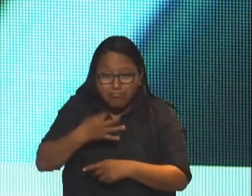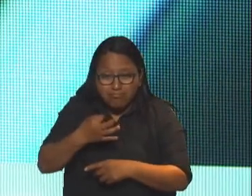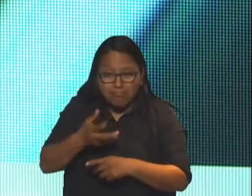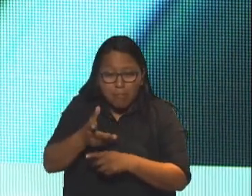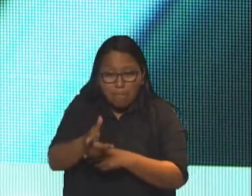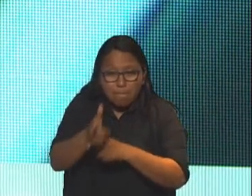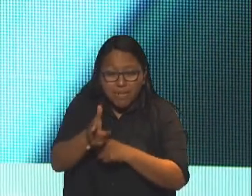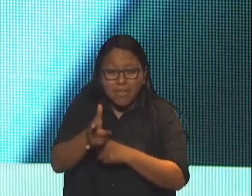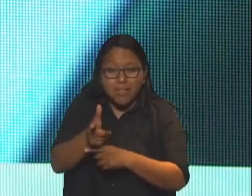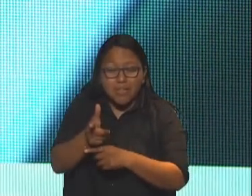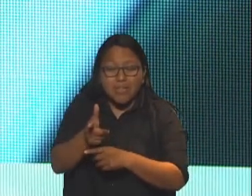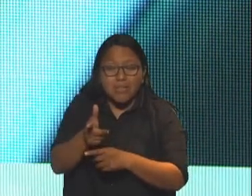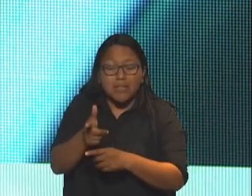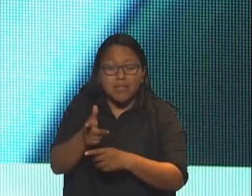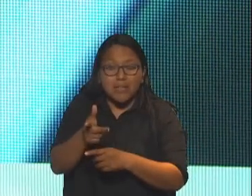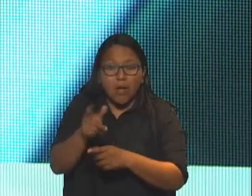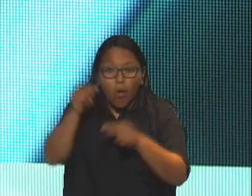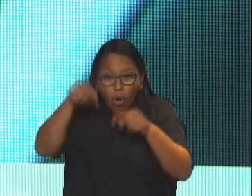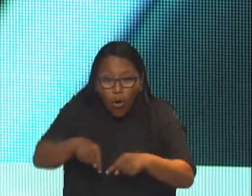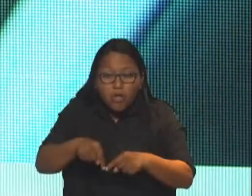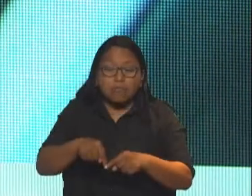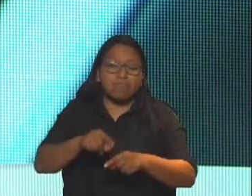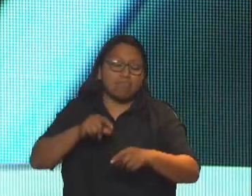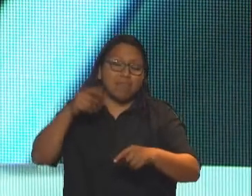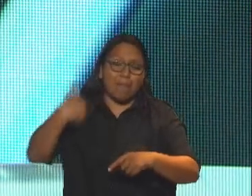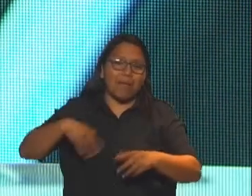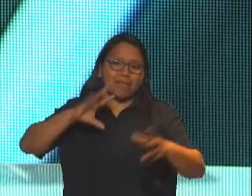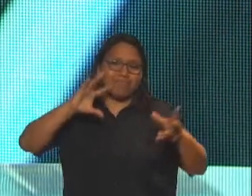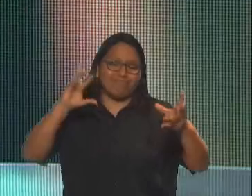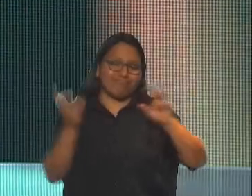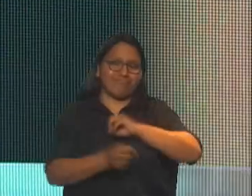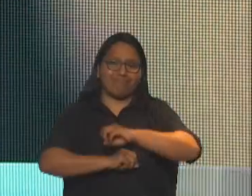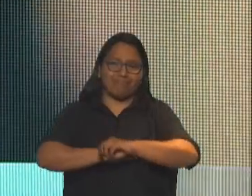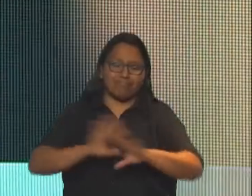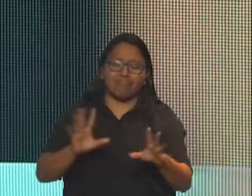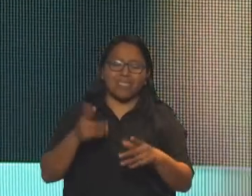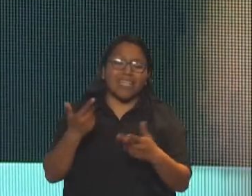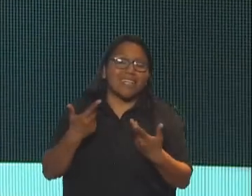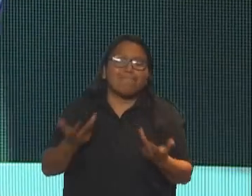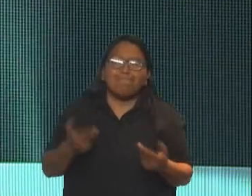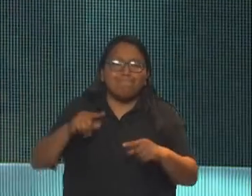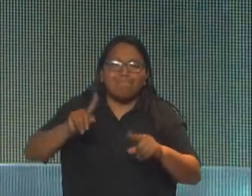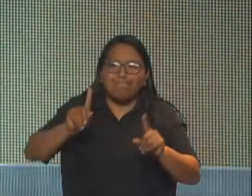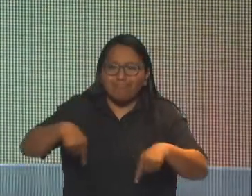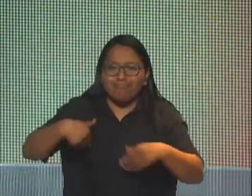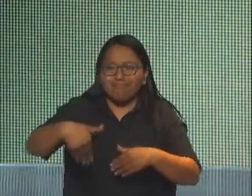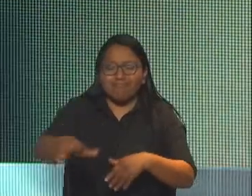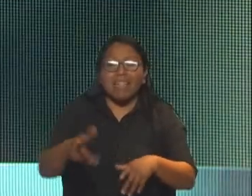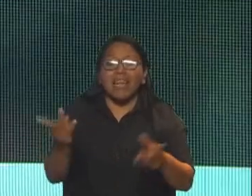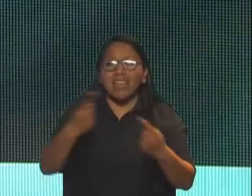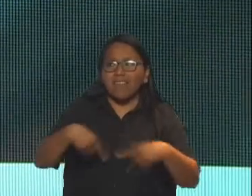decirlo con delicadeza si la bala había salido hoy tenemos un caos en el país de final abierto además donde además de las organizaciones